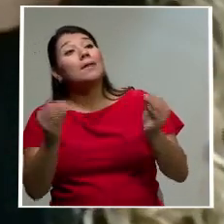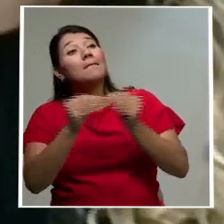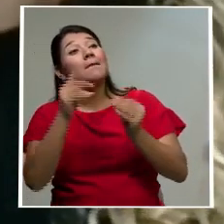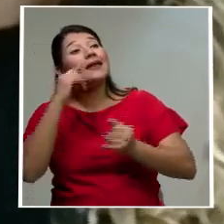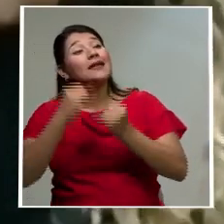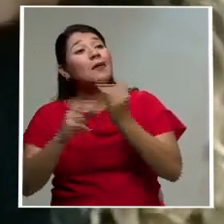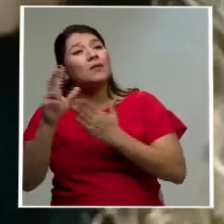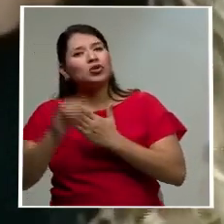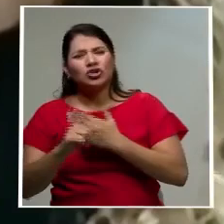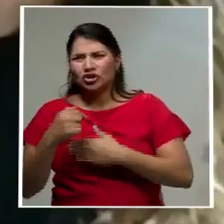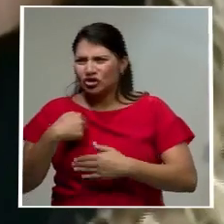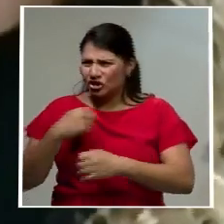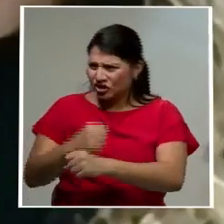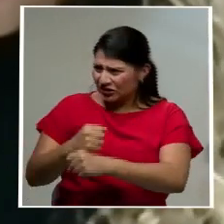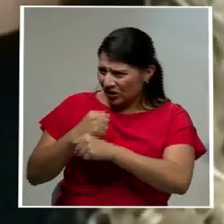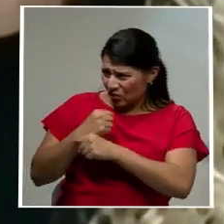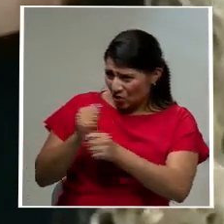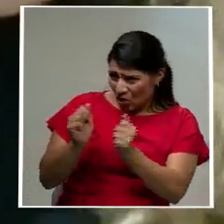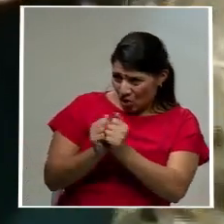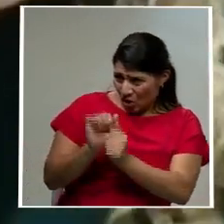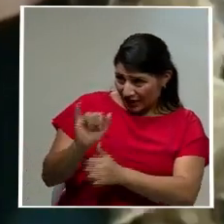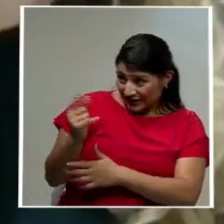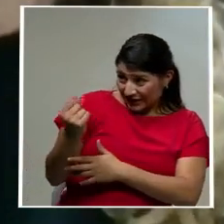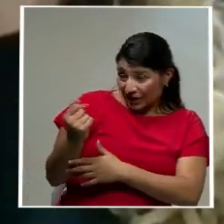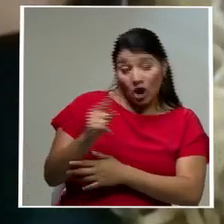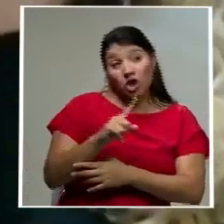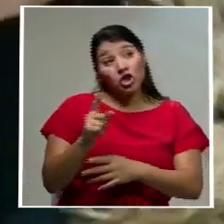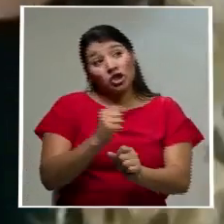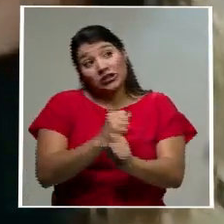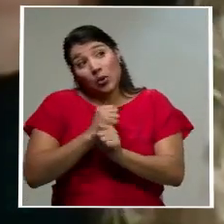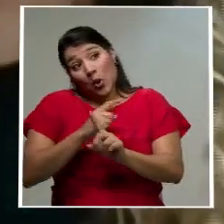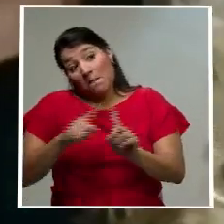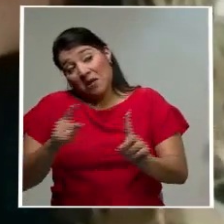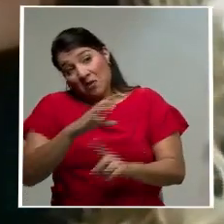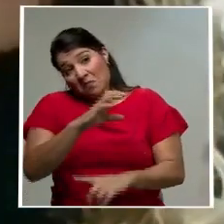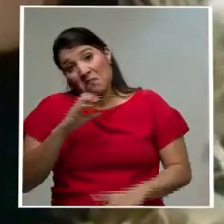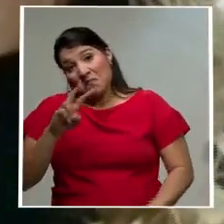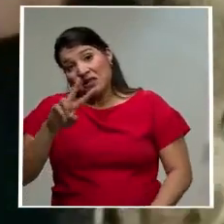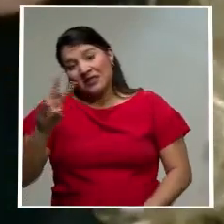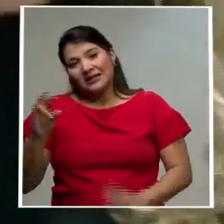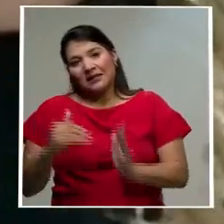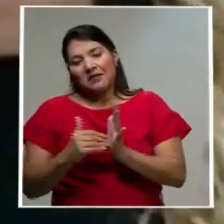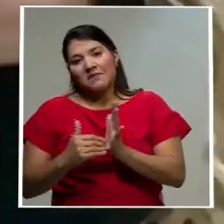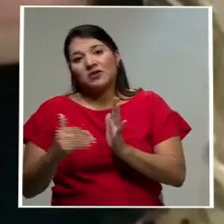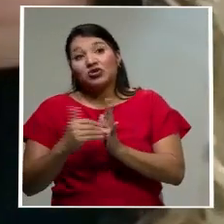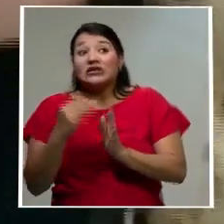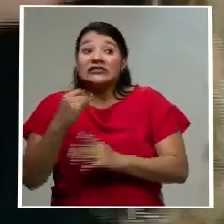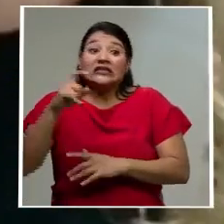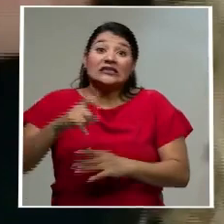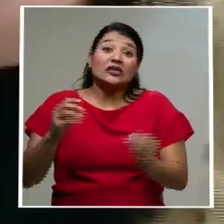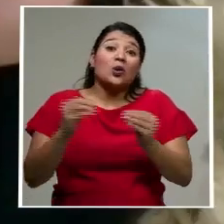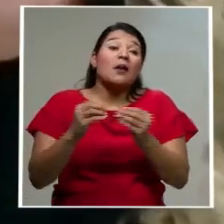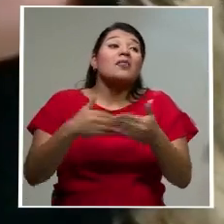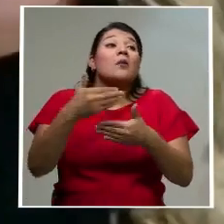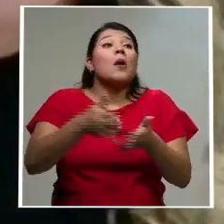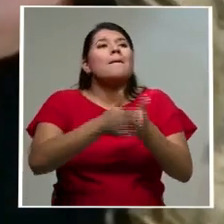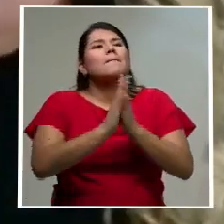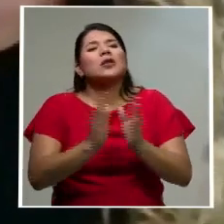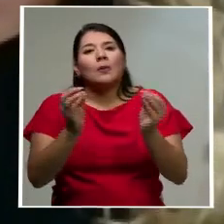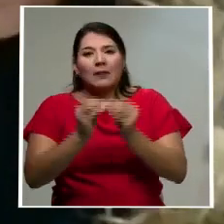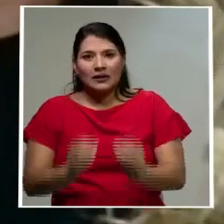dice, ¿está seguro que con eso le alcanza? No, no estamos seguros, pero deme 27.000 millones. Si ocupo más, vengo después y le pido